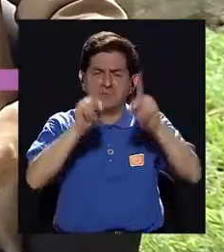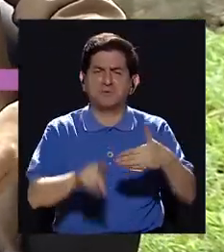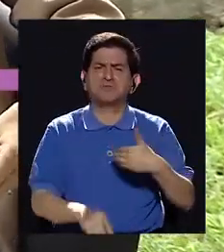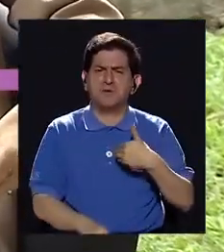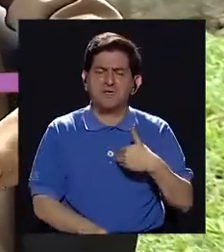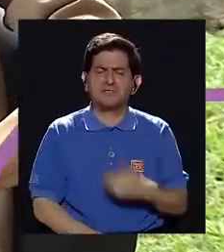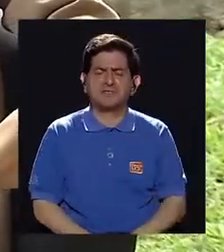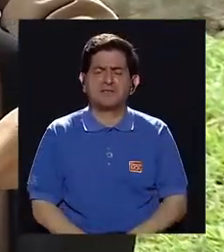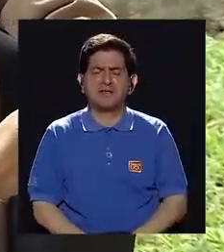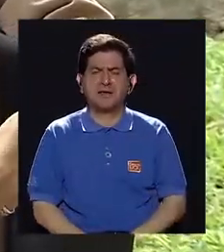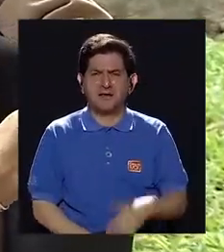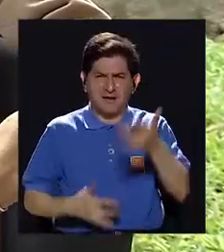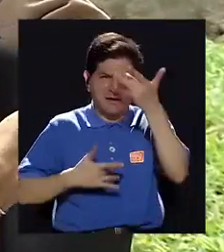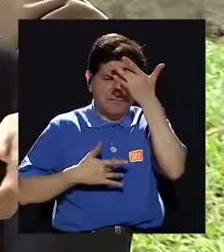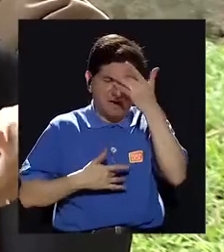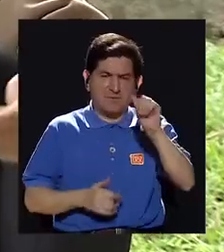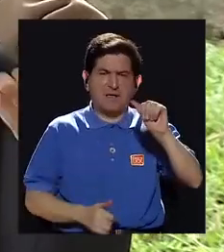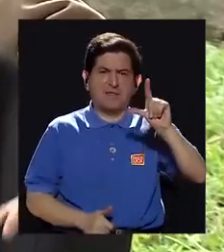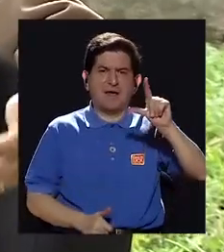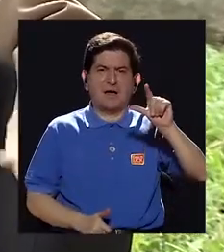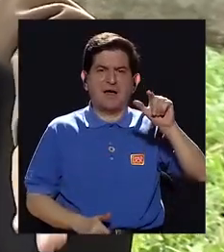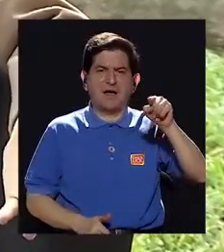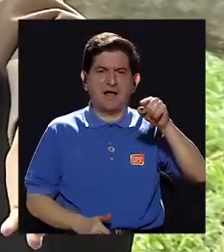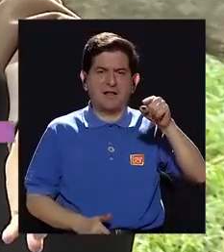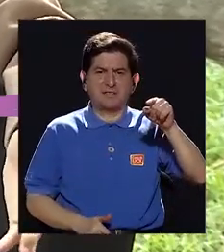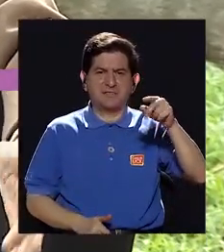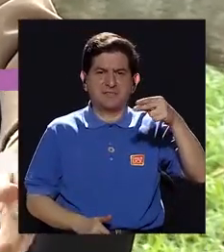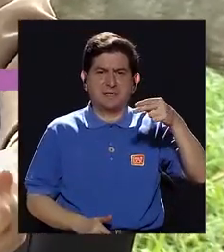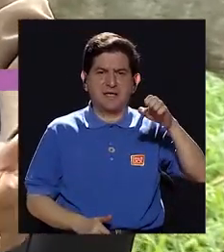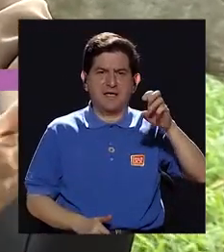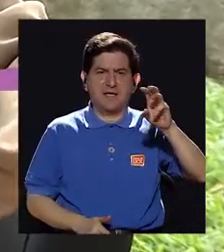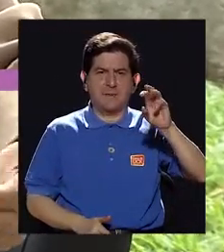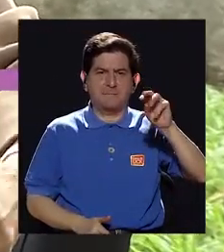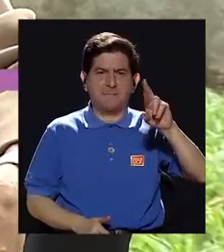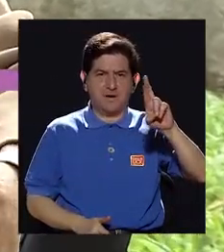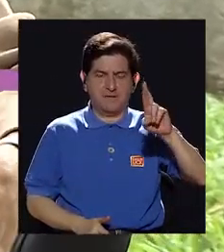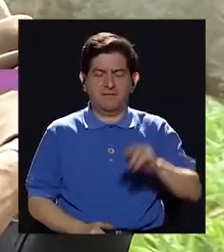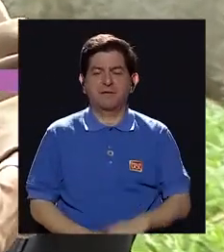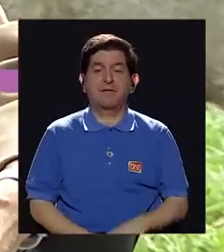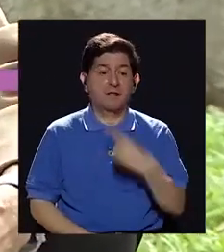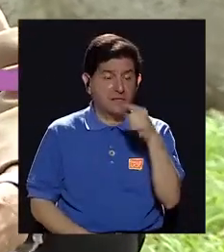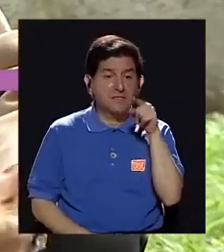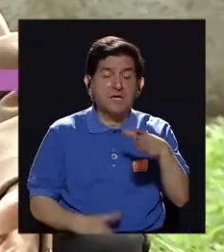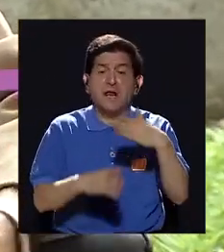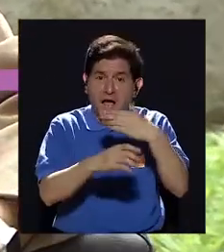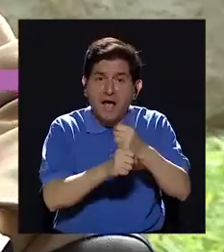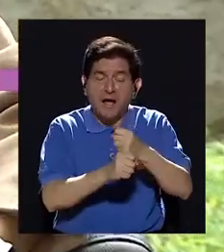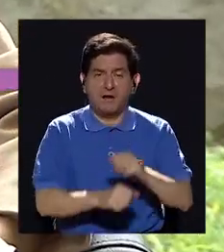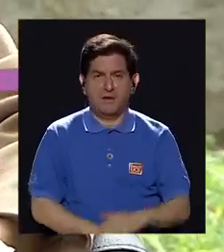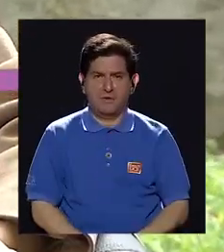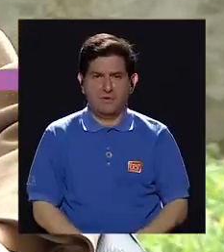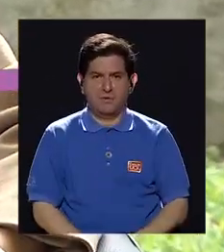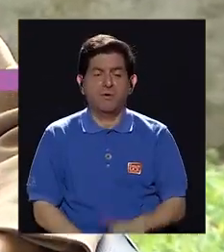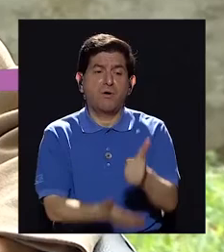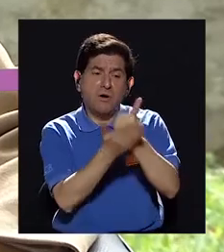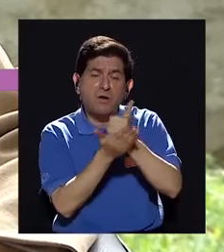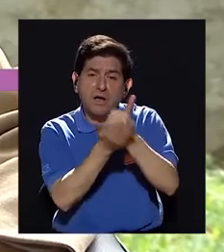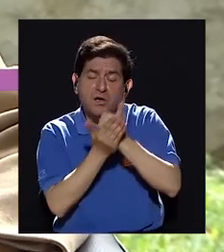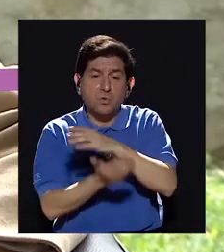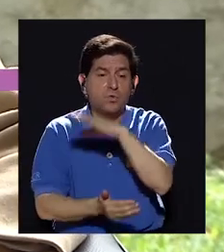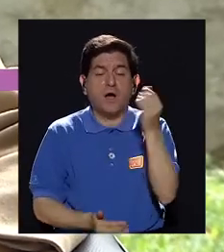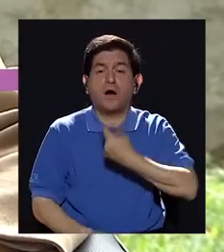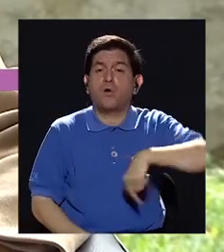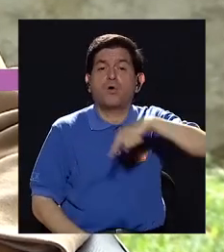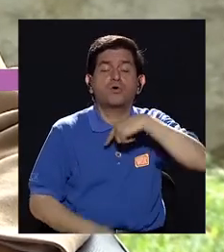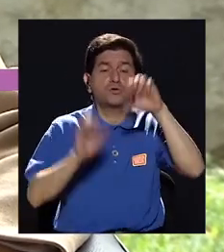ellos también tienen Alzheimer, ¿verdad? Entonces por eso van perdiendo esa capacidad. Podemos decirle que él lo haga de manera que nos ayude, y